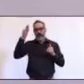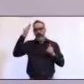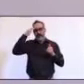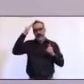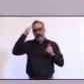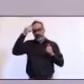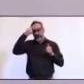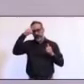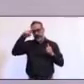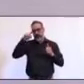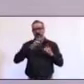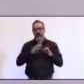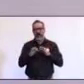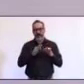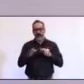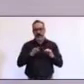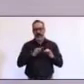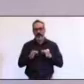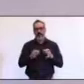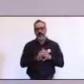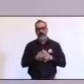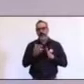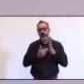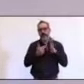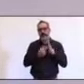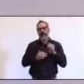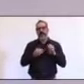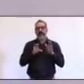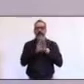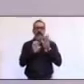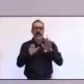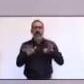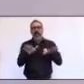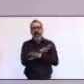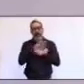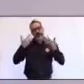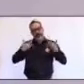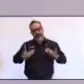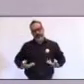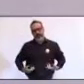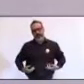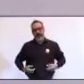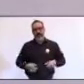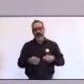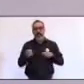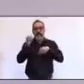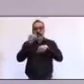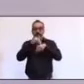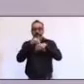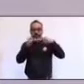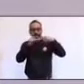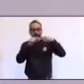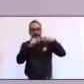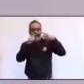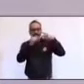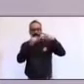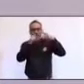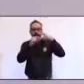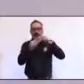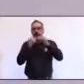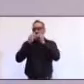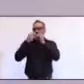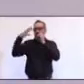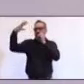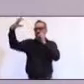temporal. Talleres como cambio de imagen, aplicación de uñas de acrílico, globoflexia,